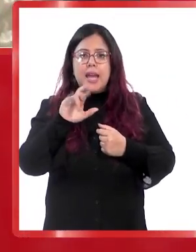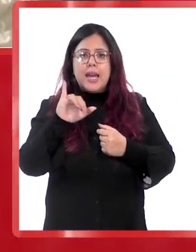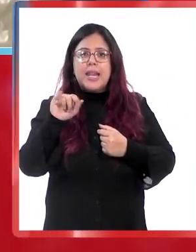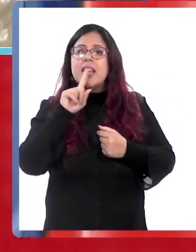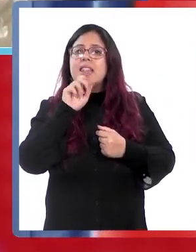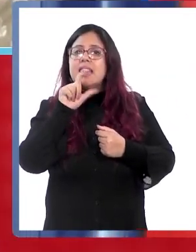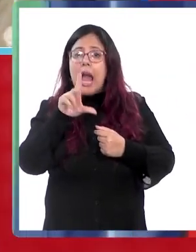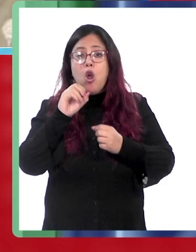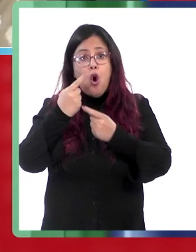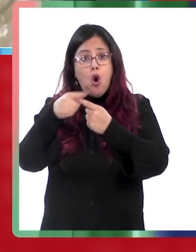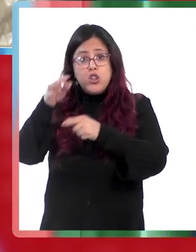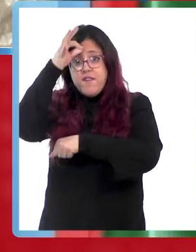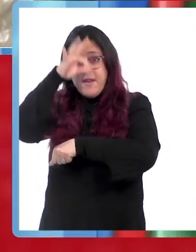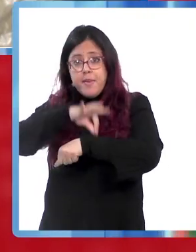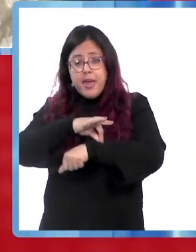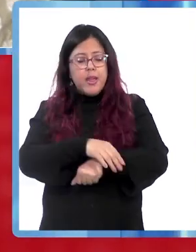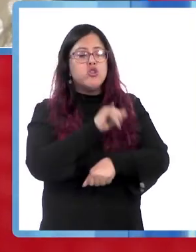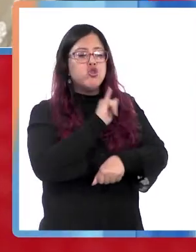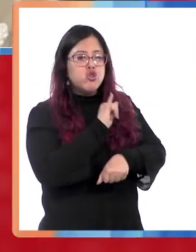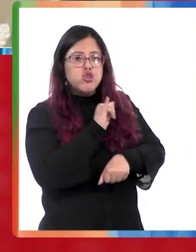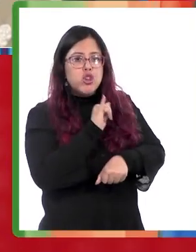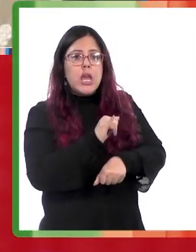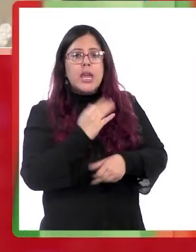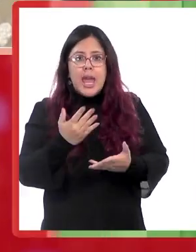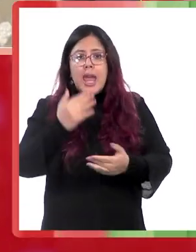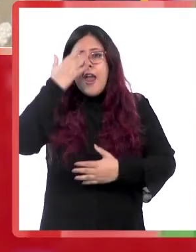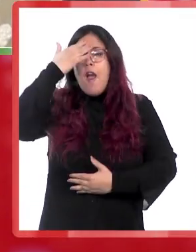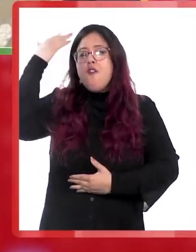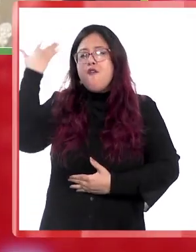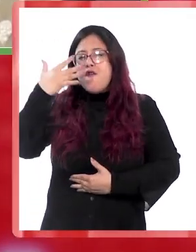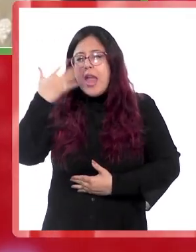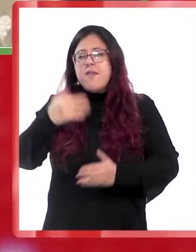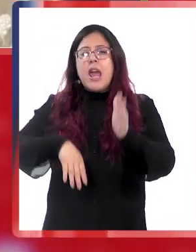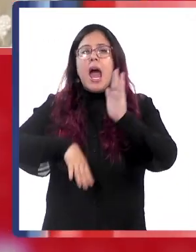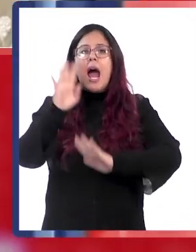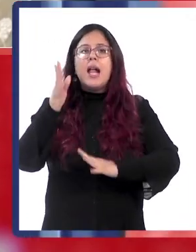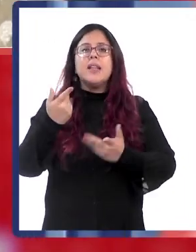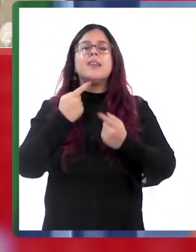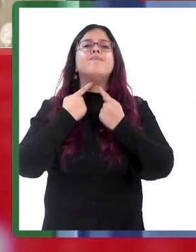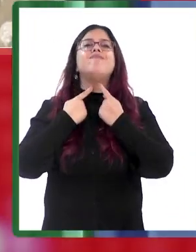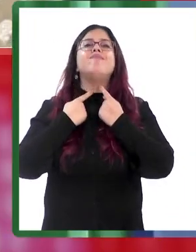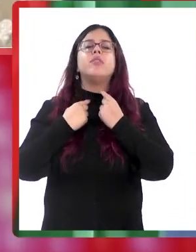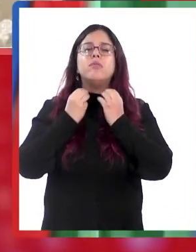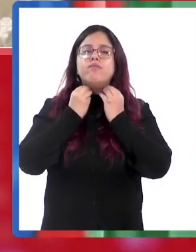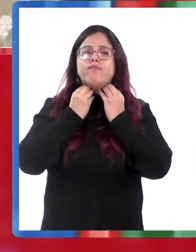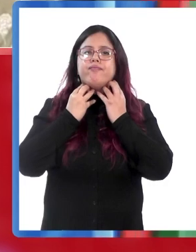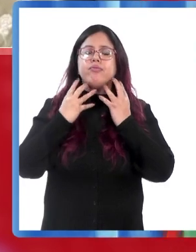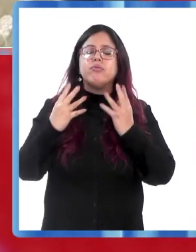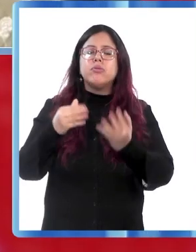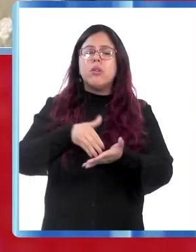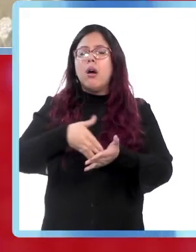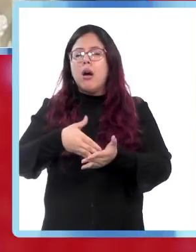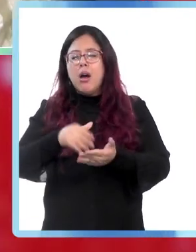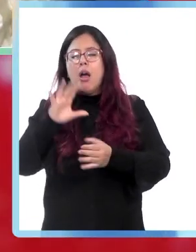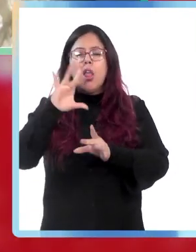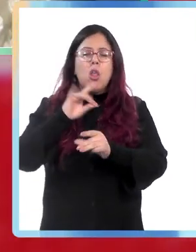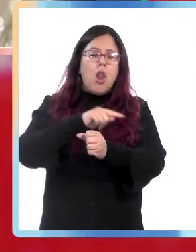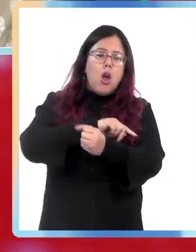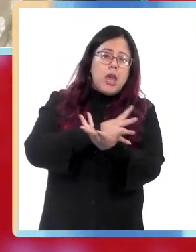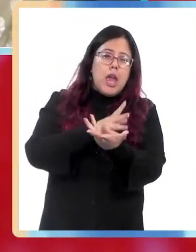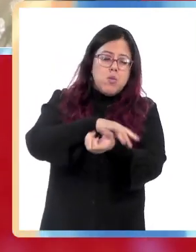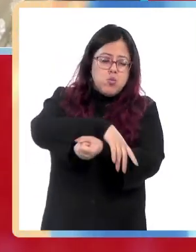enfermedad? Claro, no, sí, montones de cosas. O sea, inicialmente es fiebre alta, inflamación de los ganglios, debilidad,